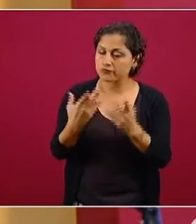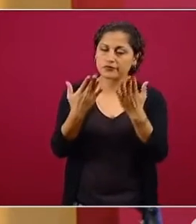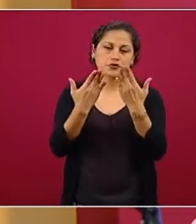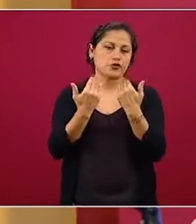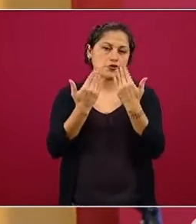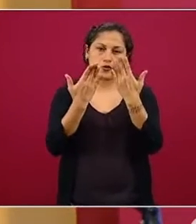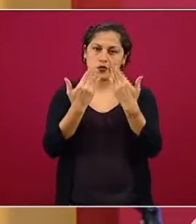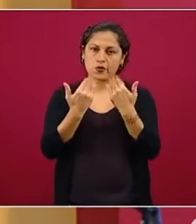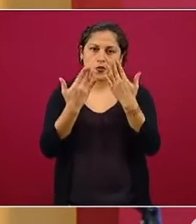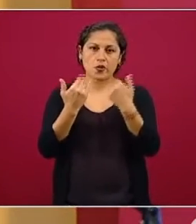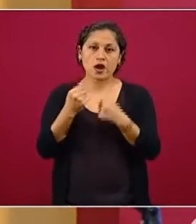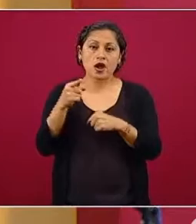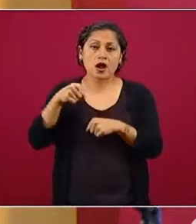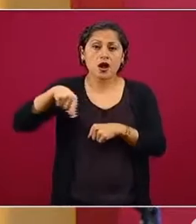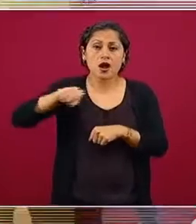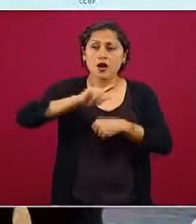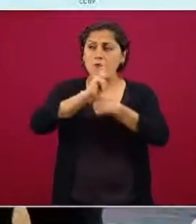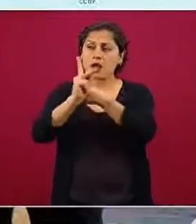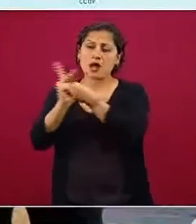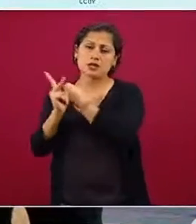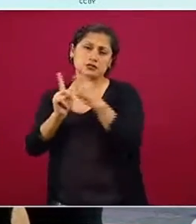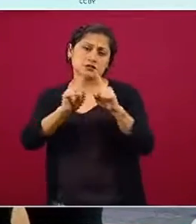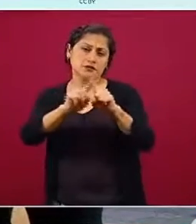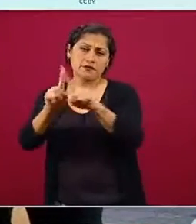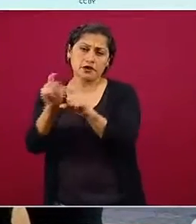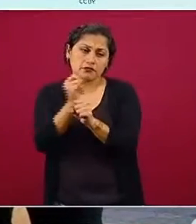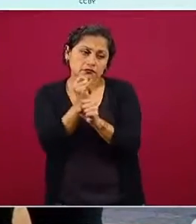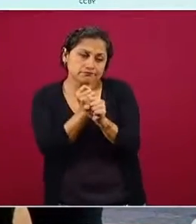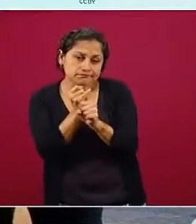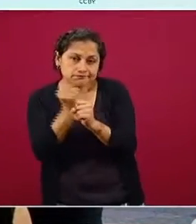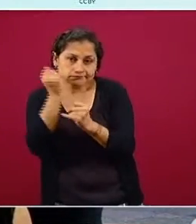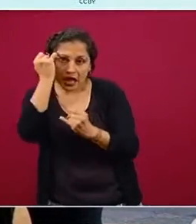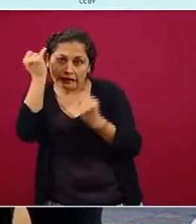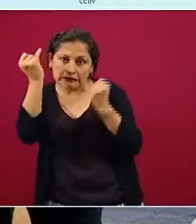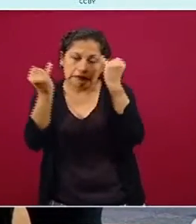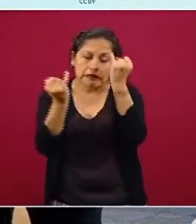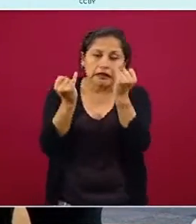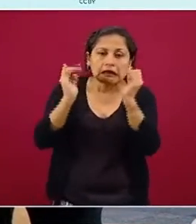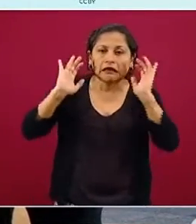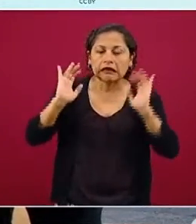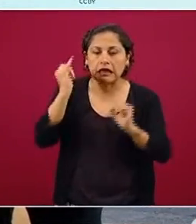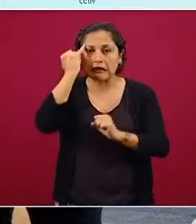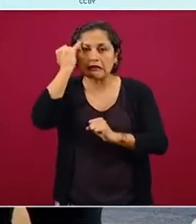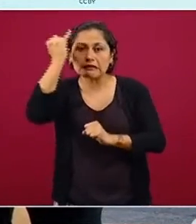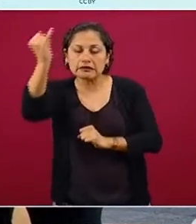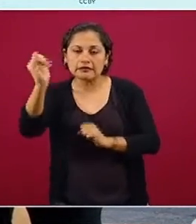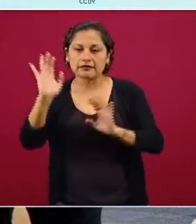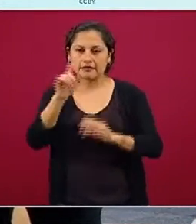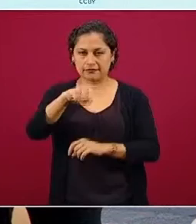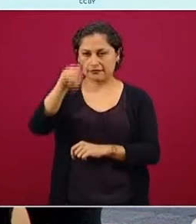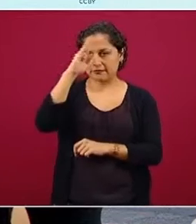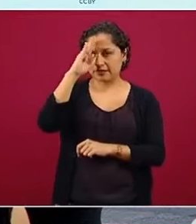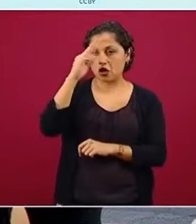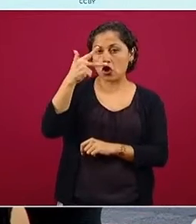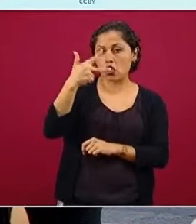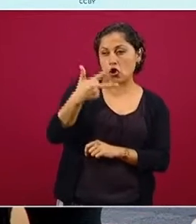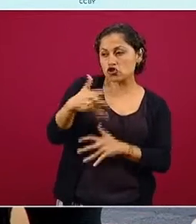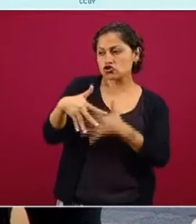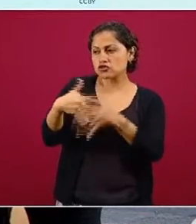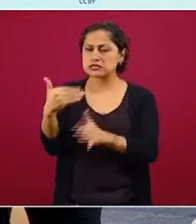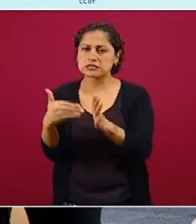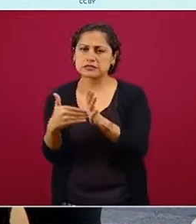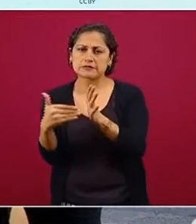de la realidad. Aunque nos parezcan apabullantes números como 8 o 15 millones de pruebas realizadas,